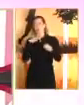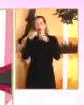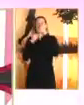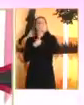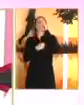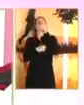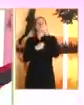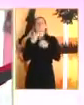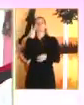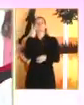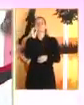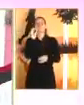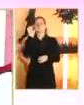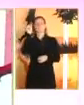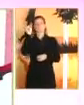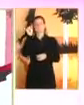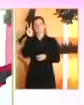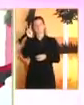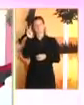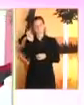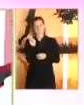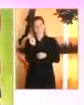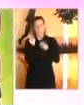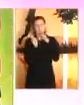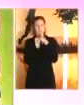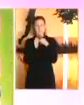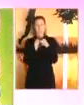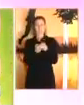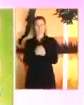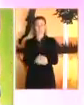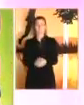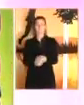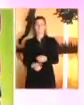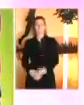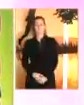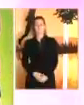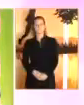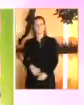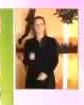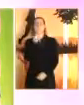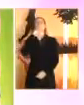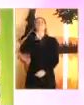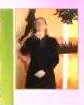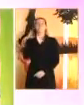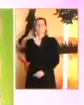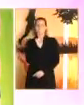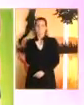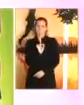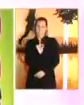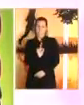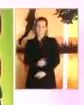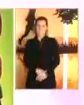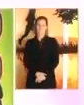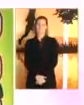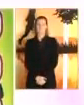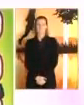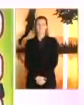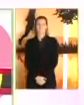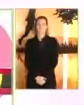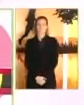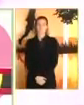unos 30 segundos enjuagándote. Ya te lo mido yo. No te preocupes. No te lo tragues, que si no tenemos que volver a empezar.